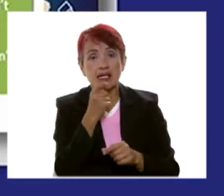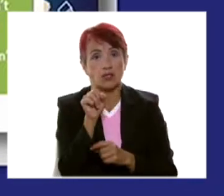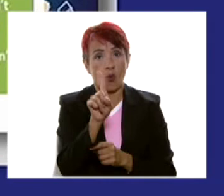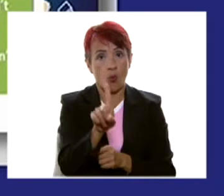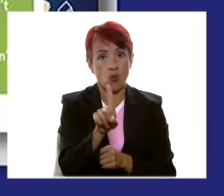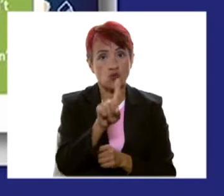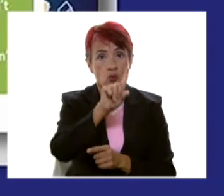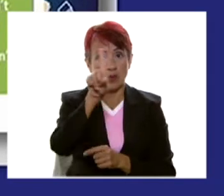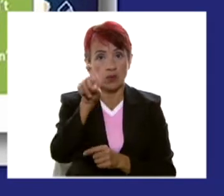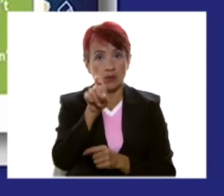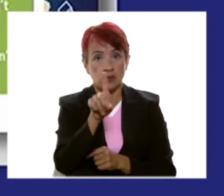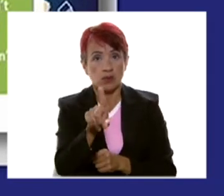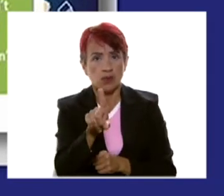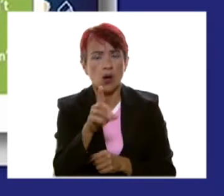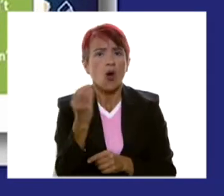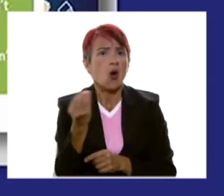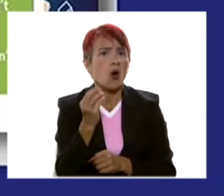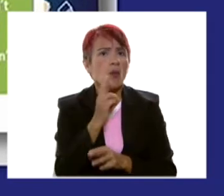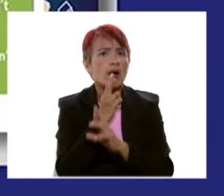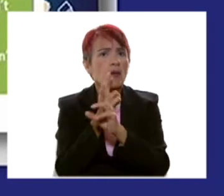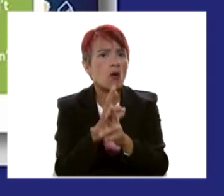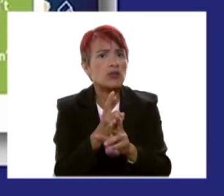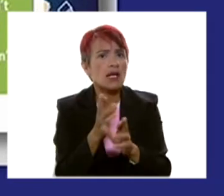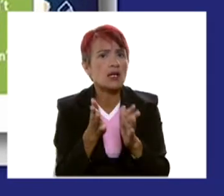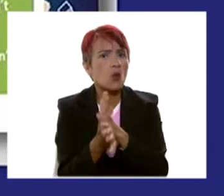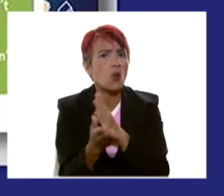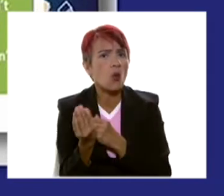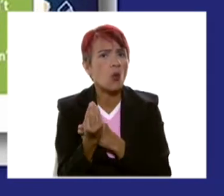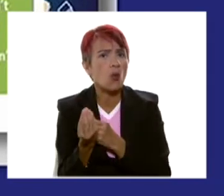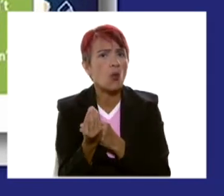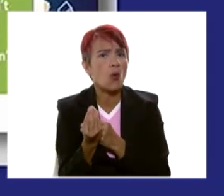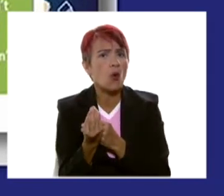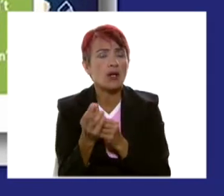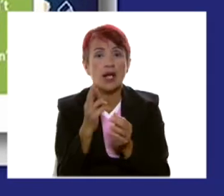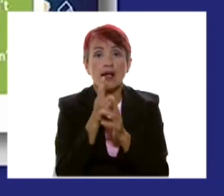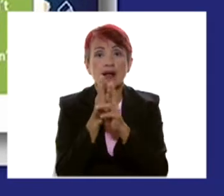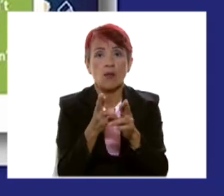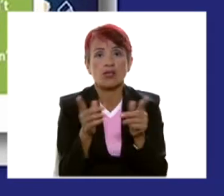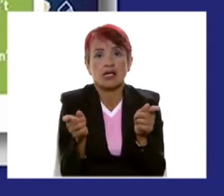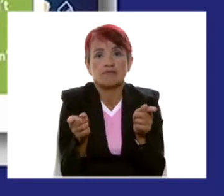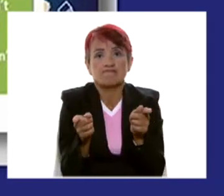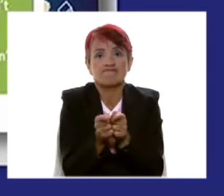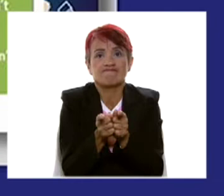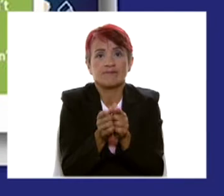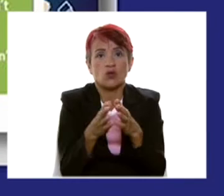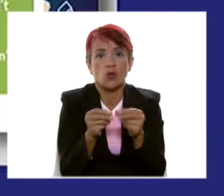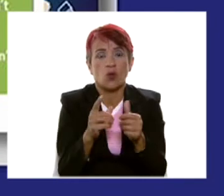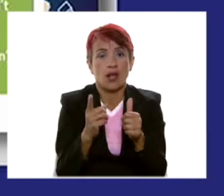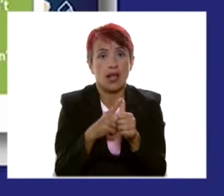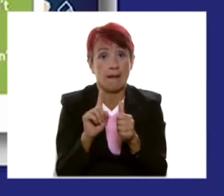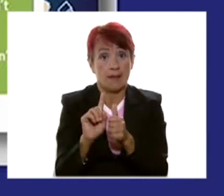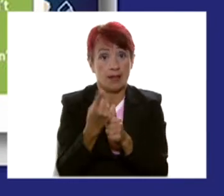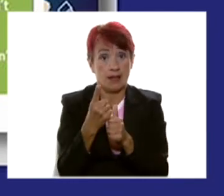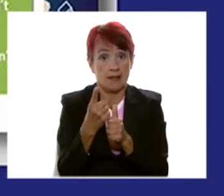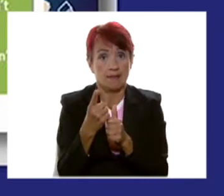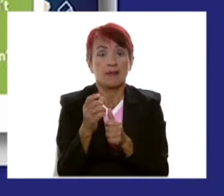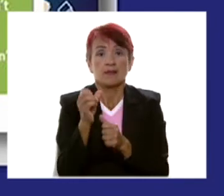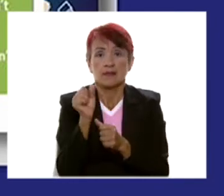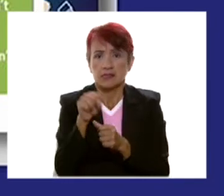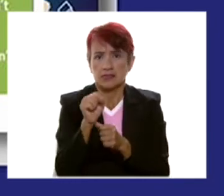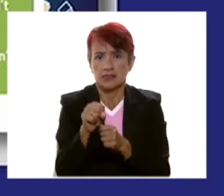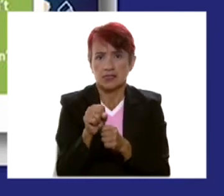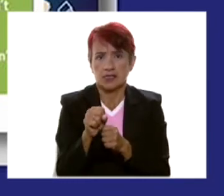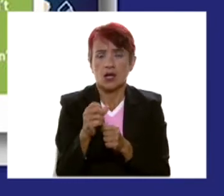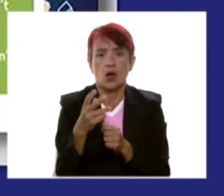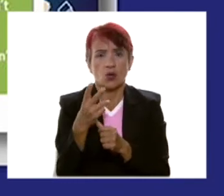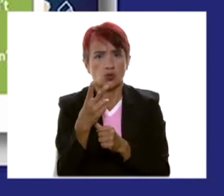siempre, ¿ok? ¿Cómo podemos responder esto? De la siguiente manera, con unas respuestas cortas, por lo menos para la primera, yes, you can o